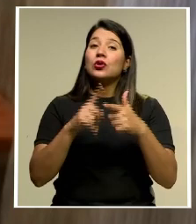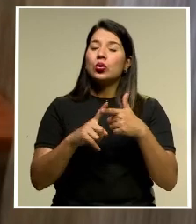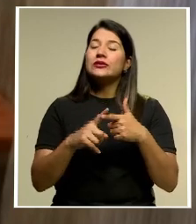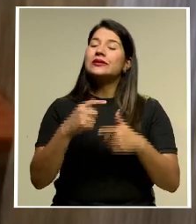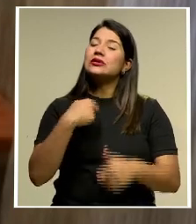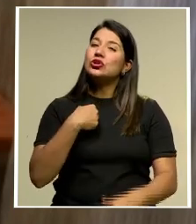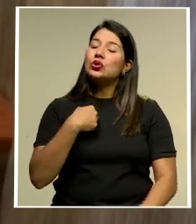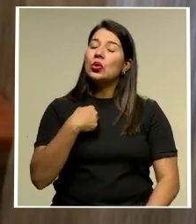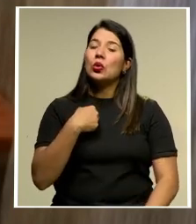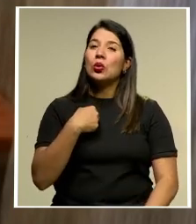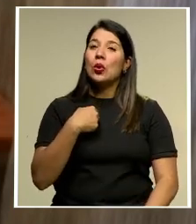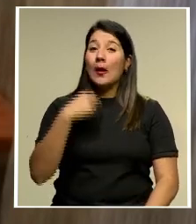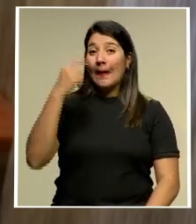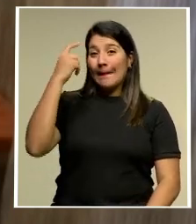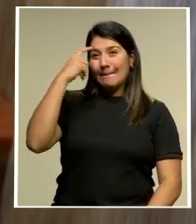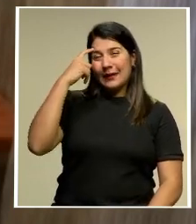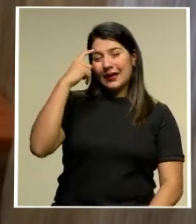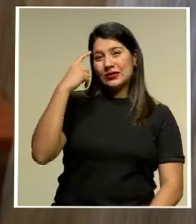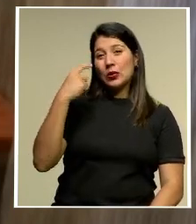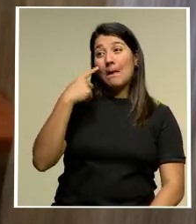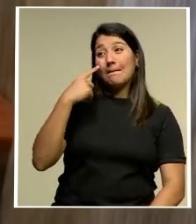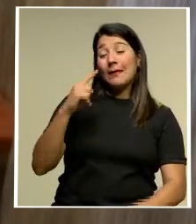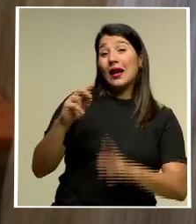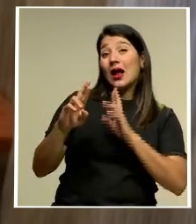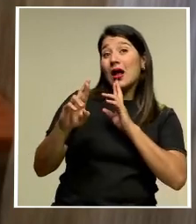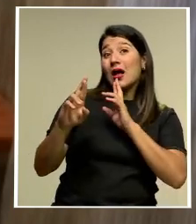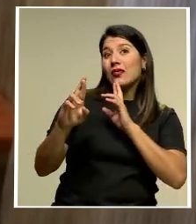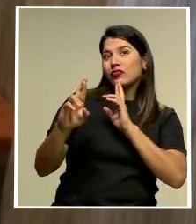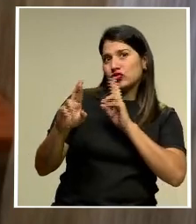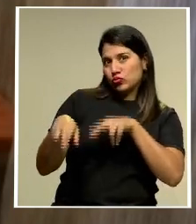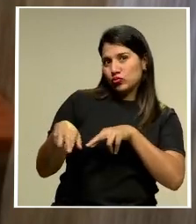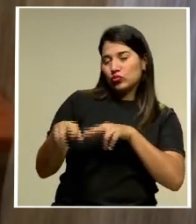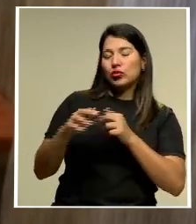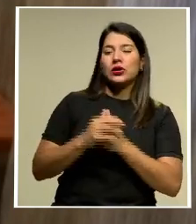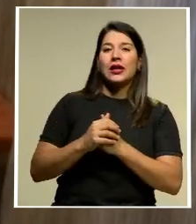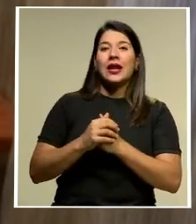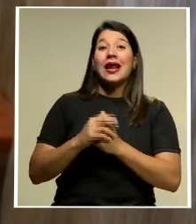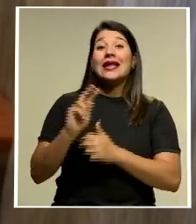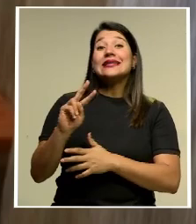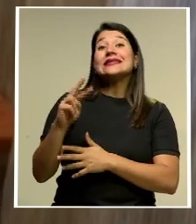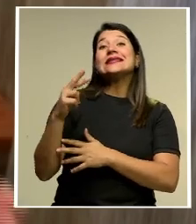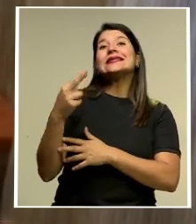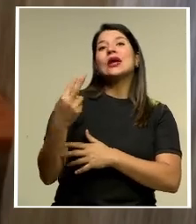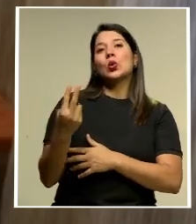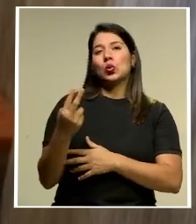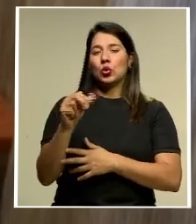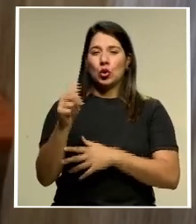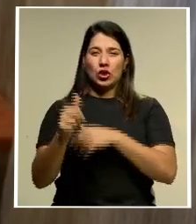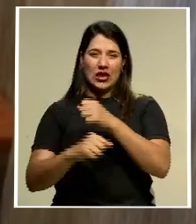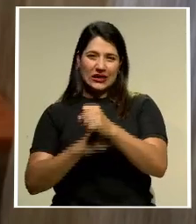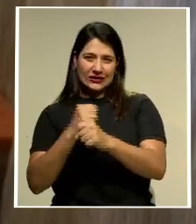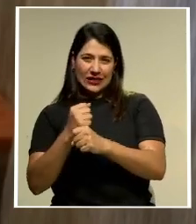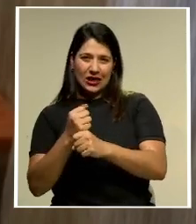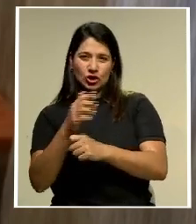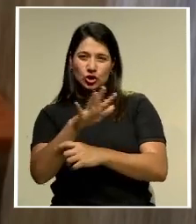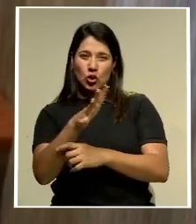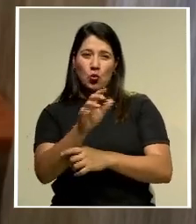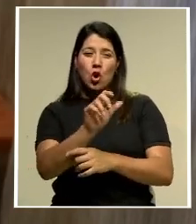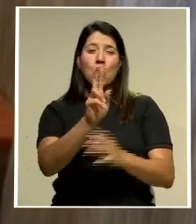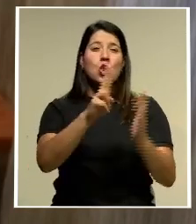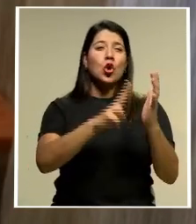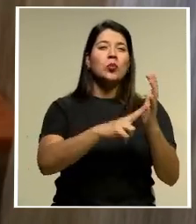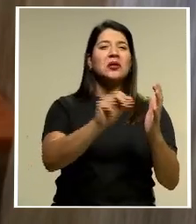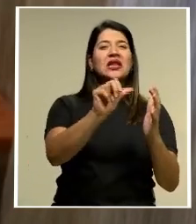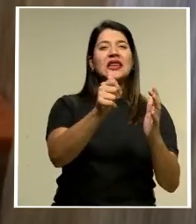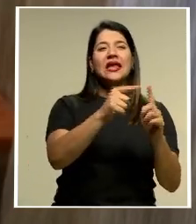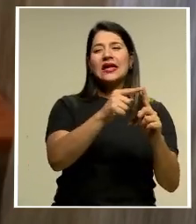yo le diría esto, Ernesto, para redondear esta primera idea. En la segunda década, entre 2010 y 2019,